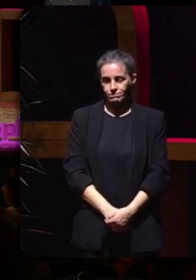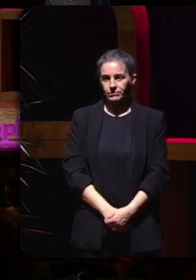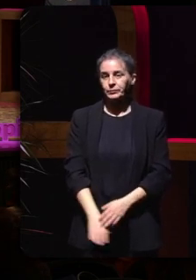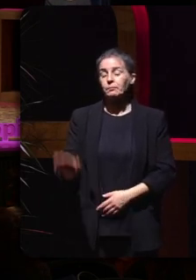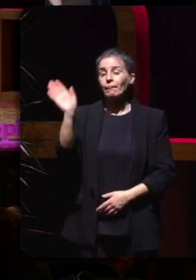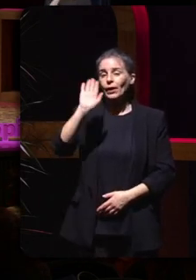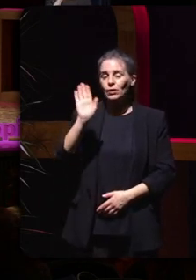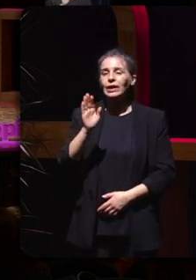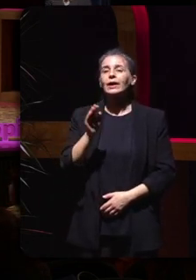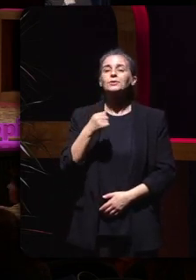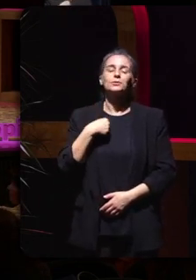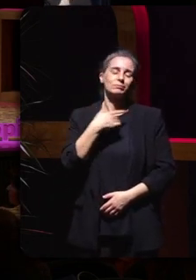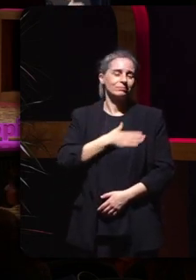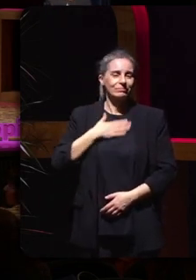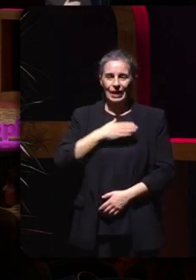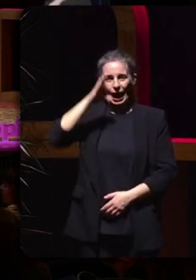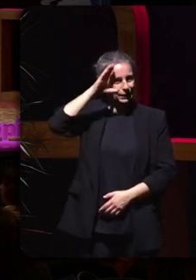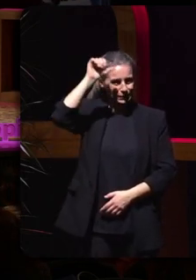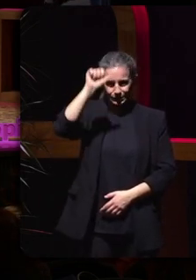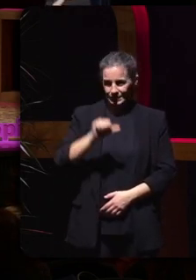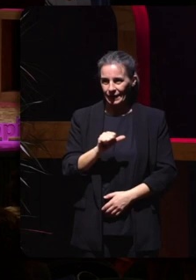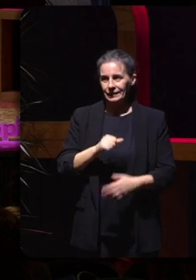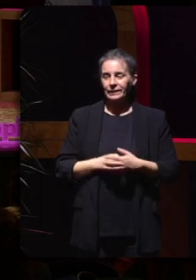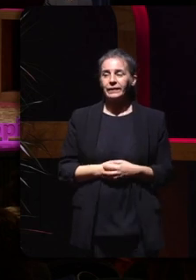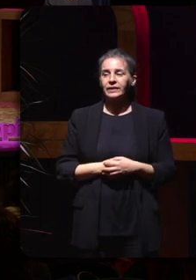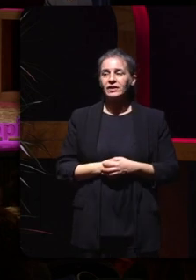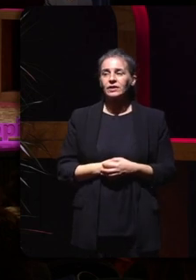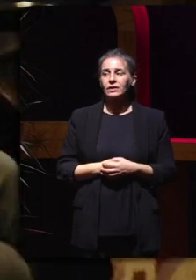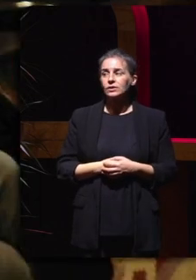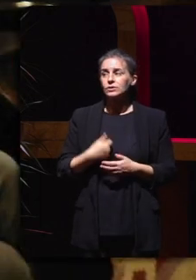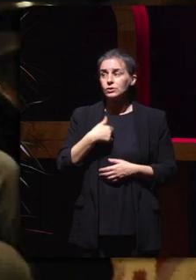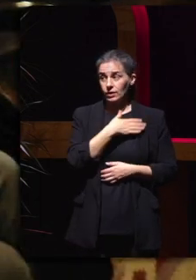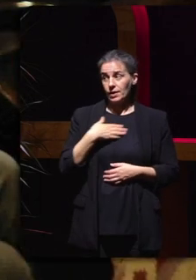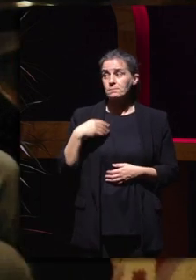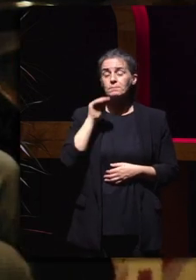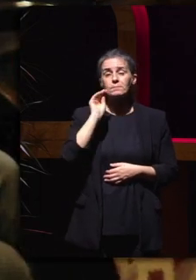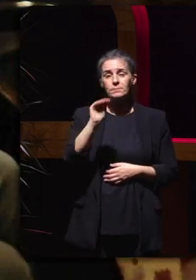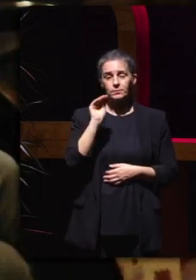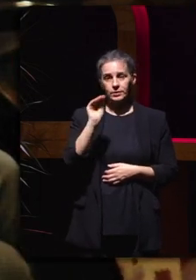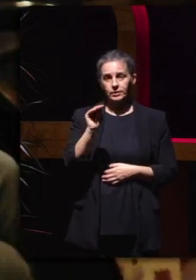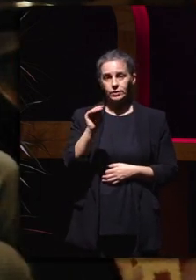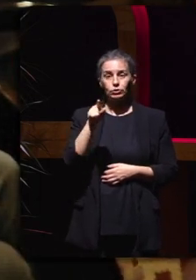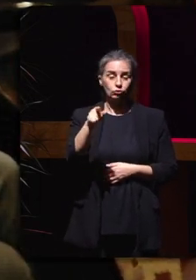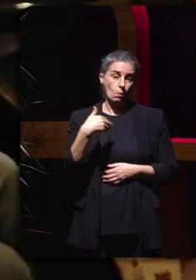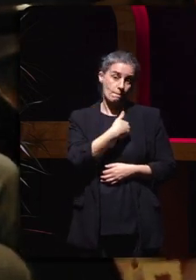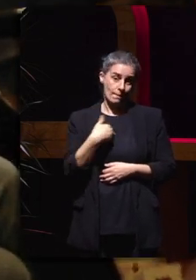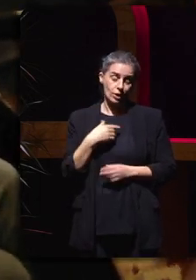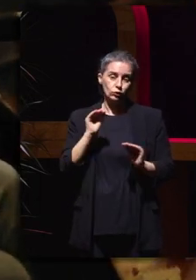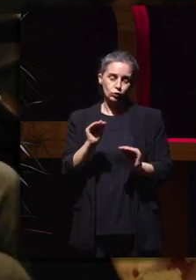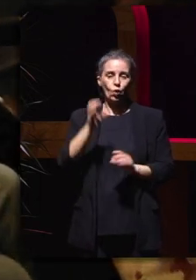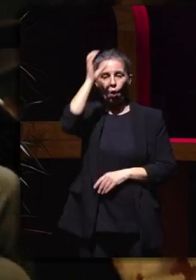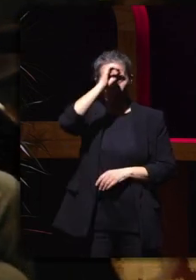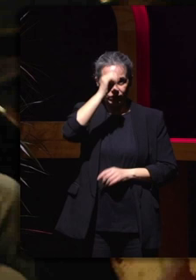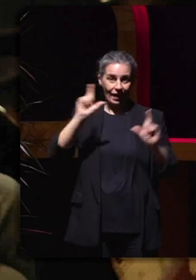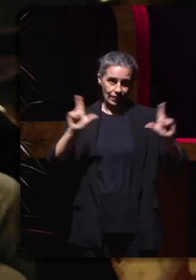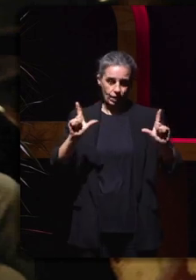Hola Paloma Bueno un placer escucharte en primer lugar y bueno yo quería preguntarte en tu papel de opinadora de